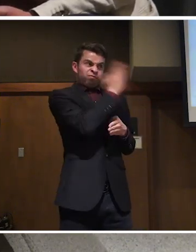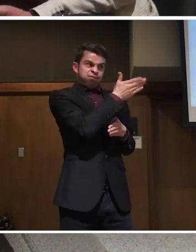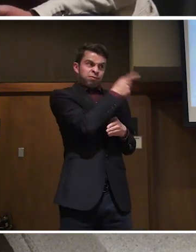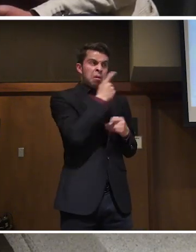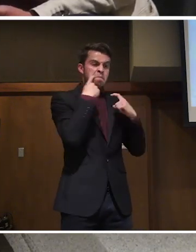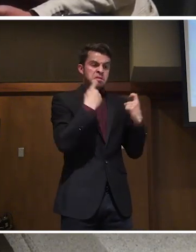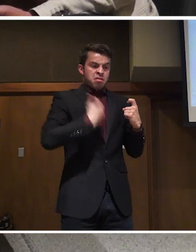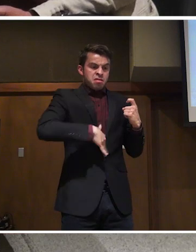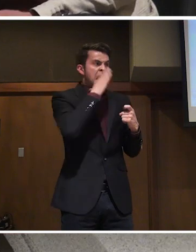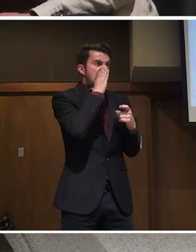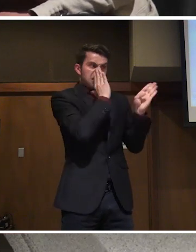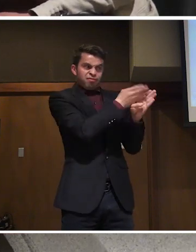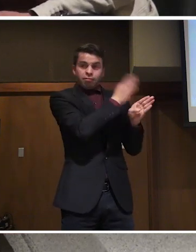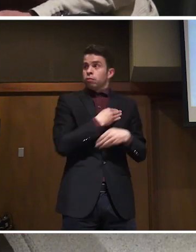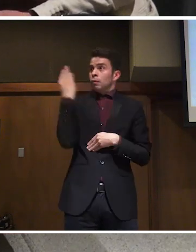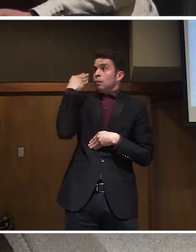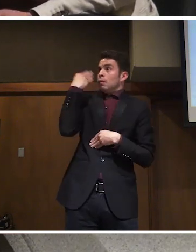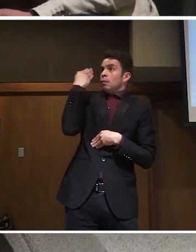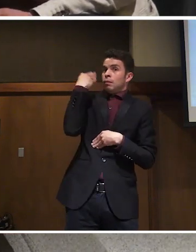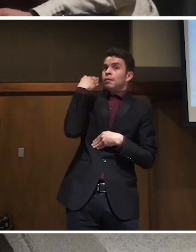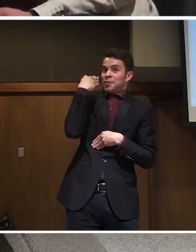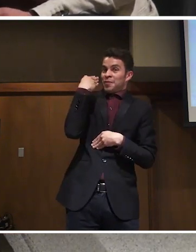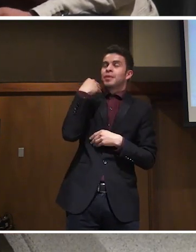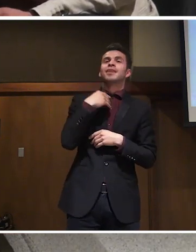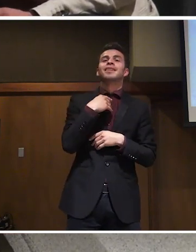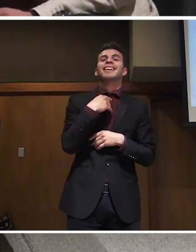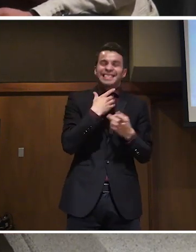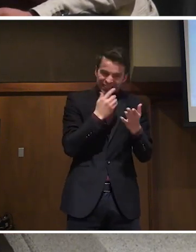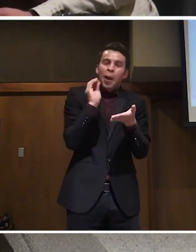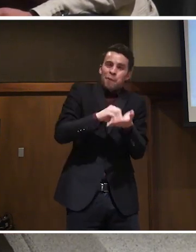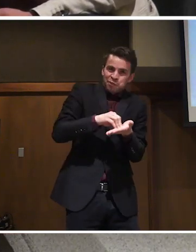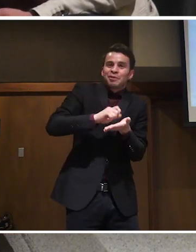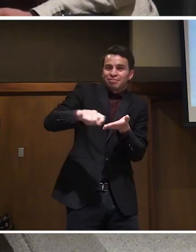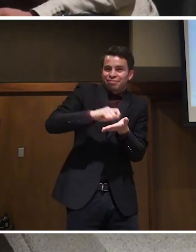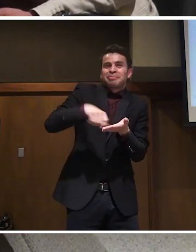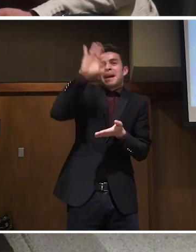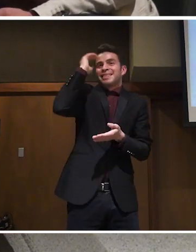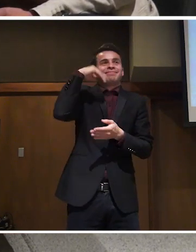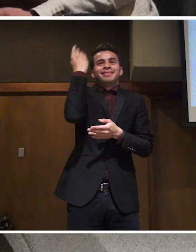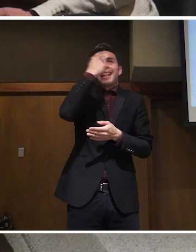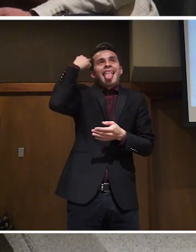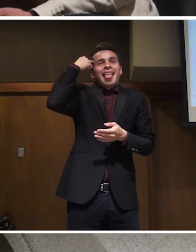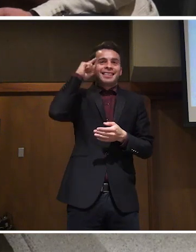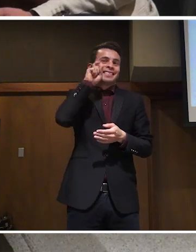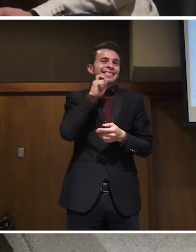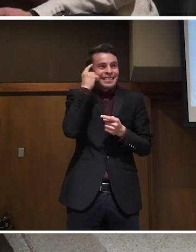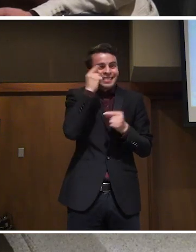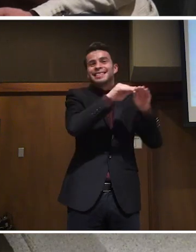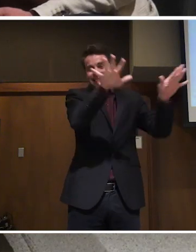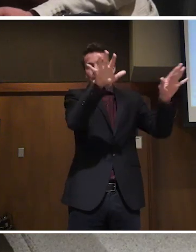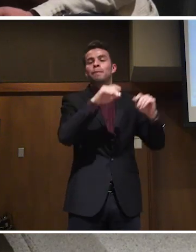señora o con sus amigas a los indios? Entonces, hay estas cosas puramente religiosas muy